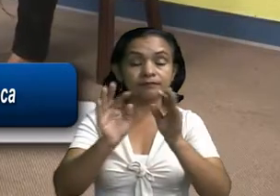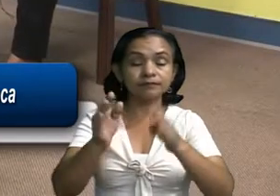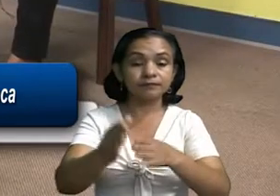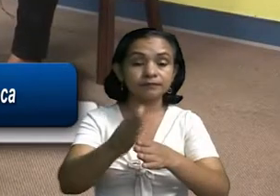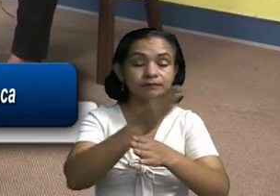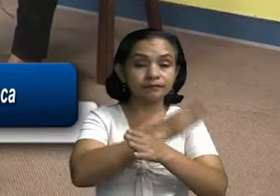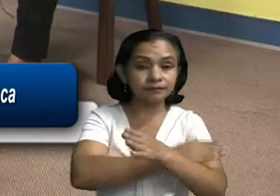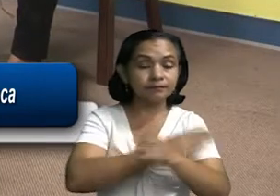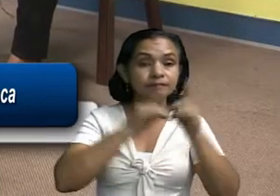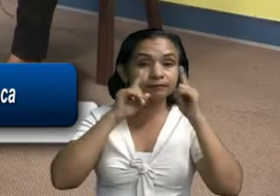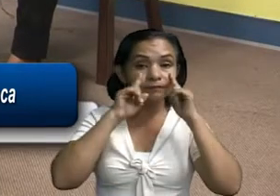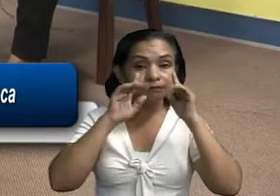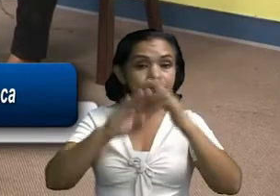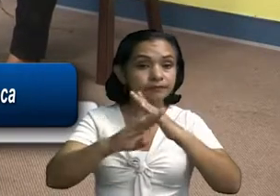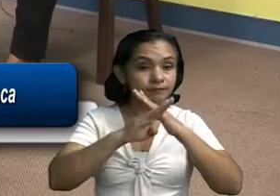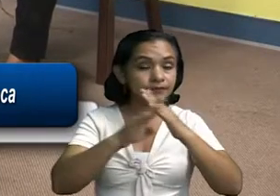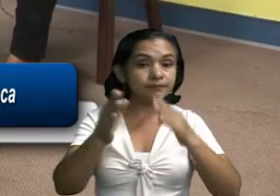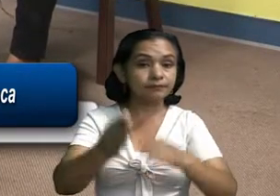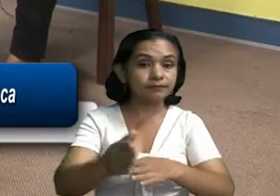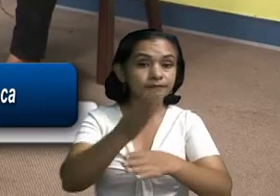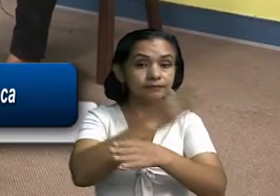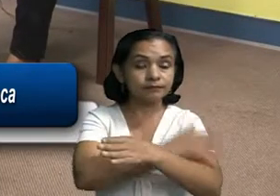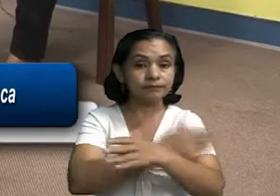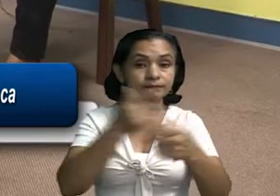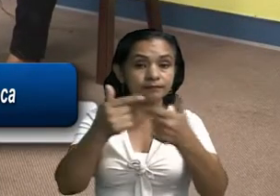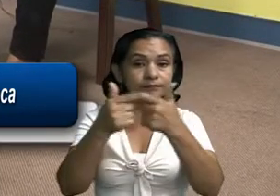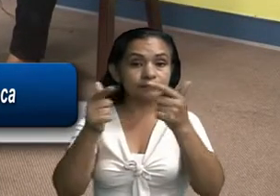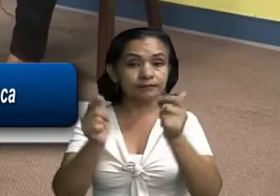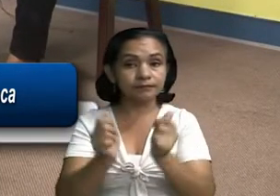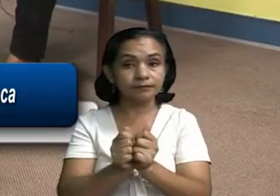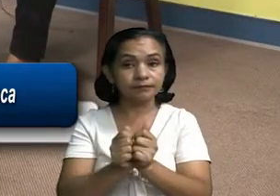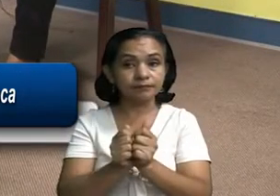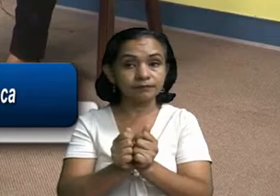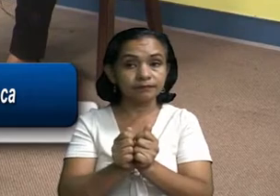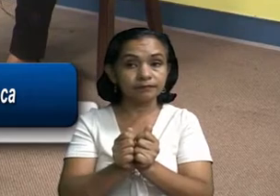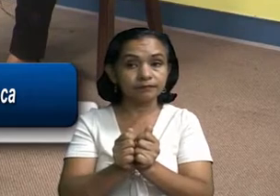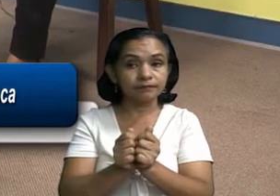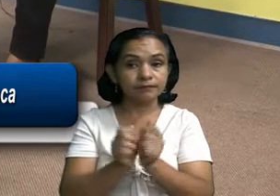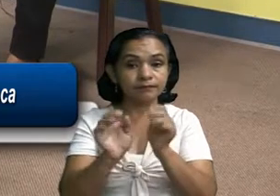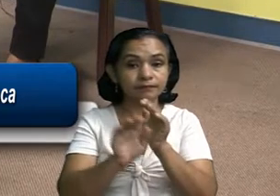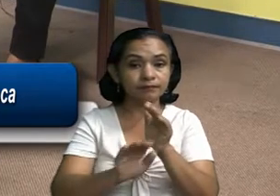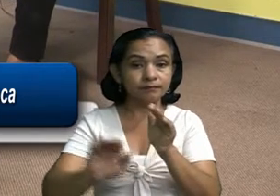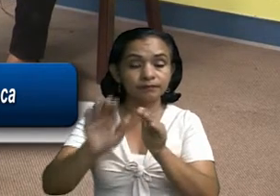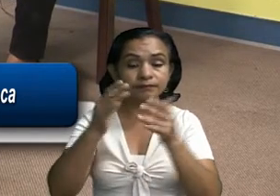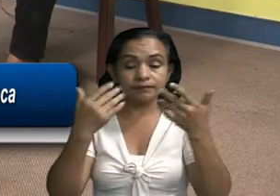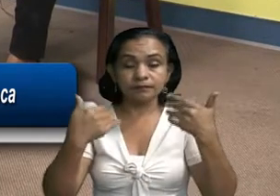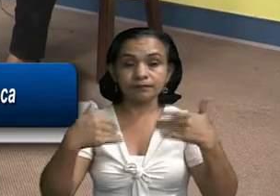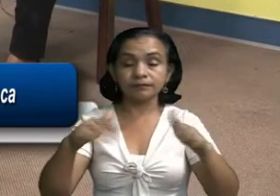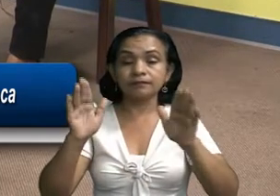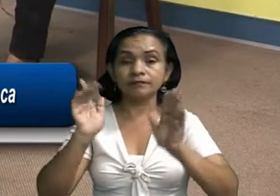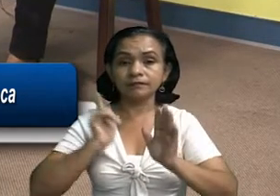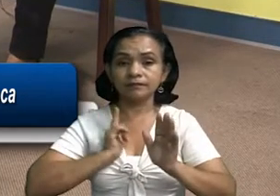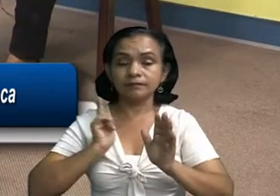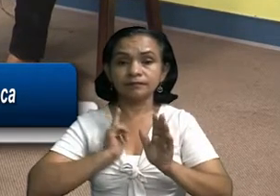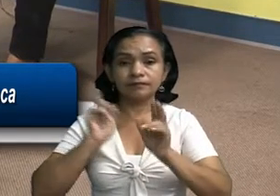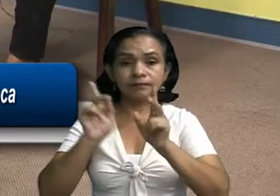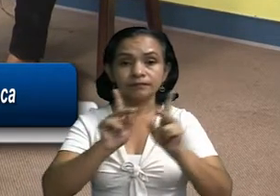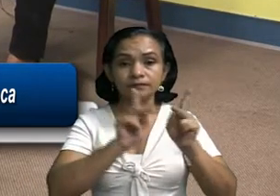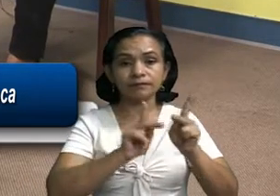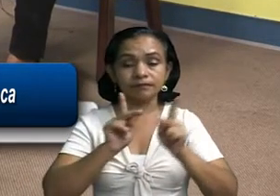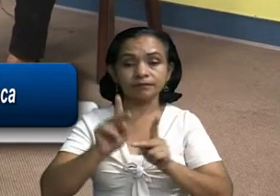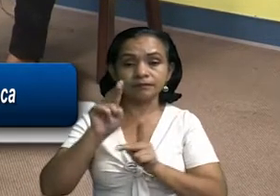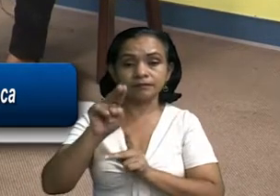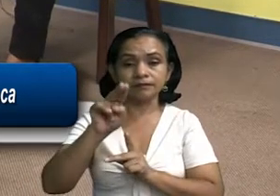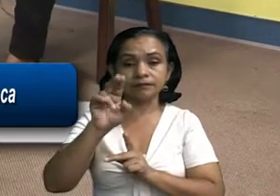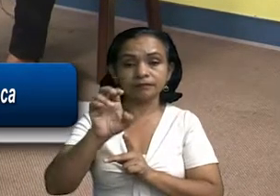prevenirlo. También tenemos dentro de este grupo de estreptococos, el más común y el más frecuente de todos es el